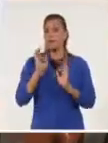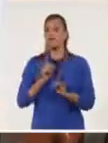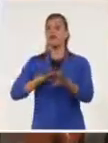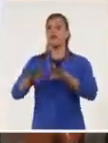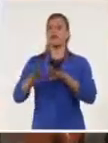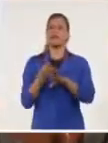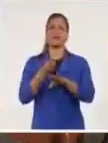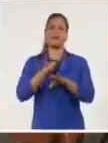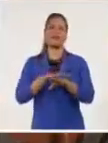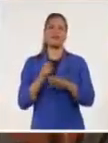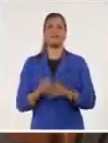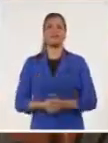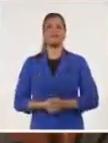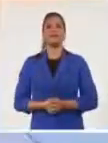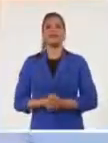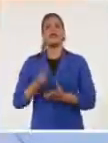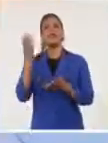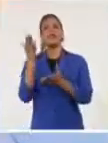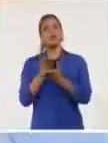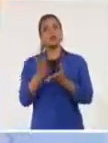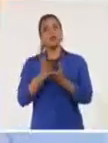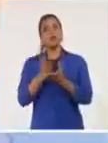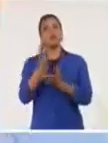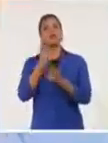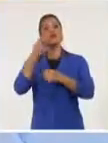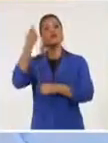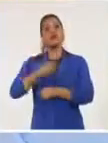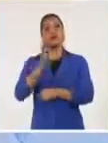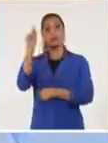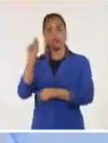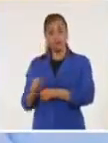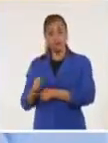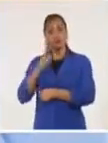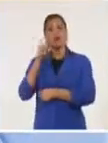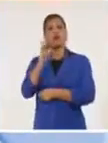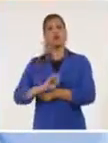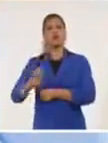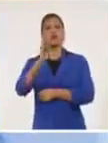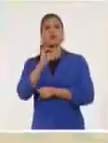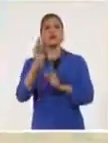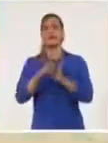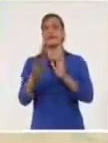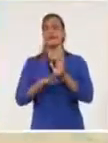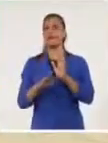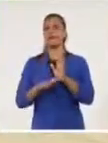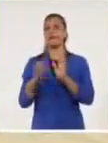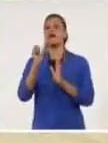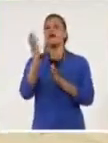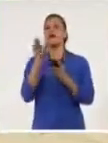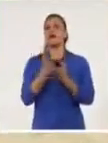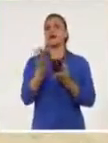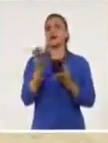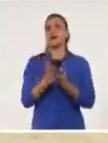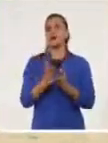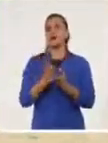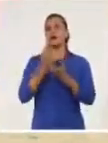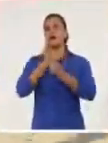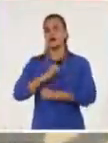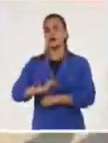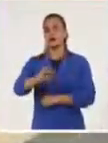educación como un derecho humano tiene una oportunidad en el programa educativo interesarme esto